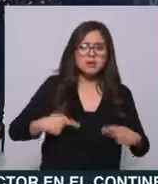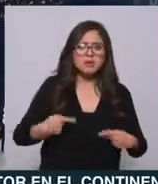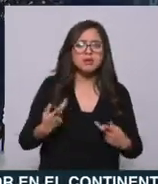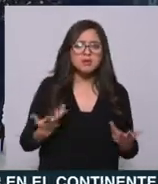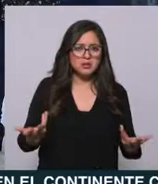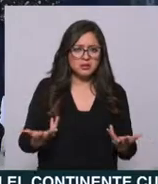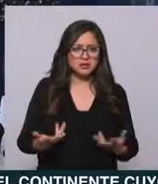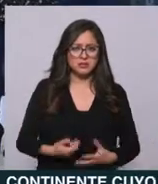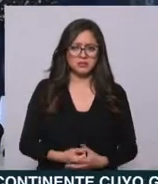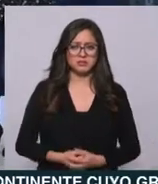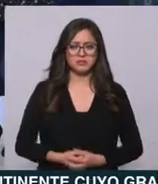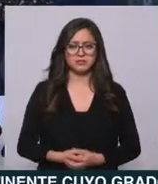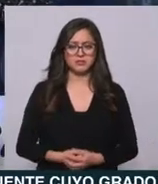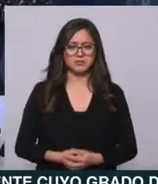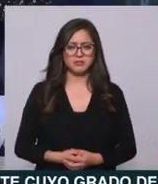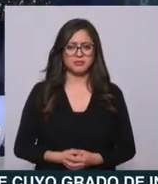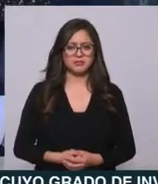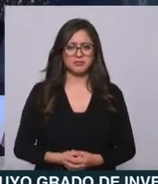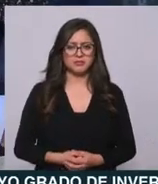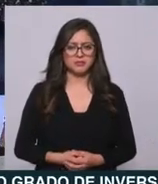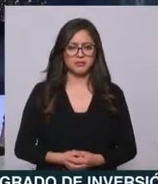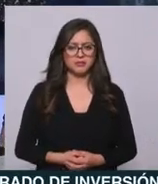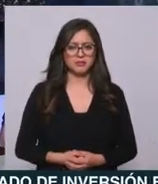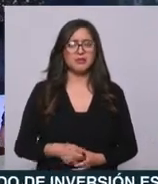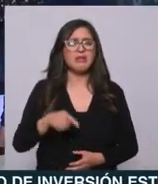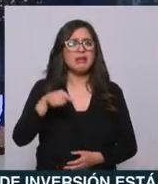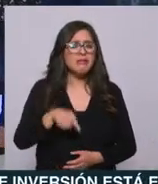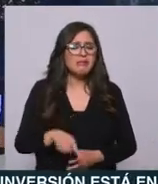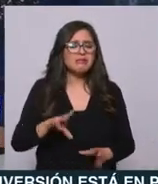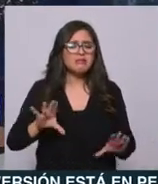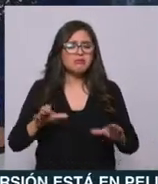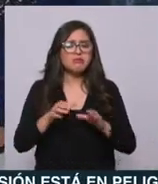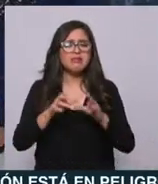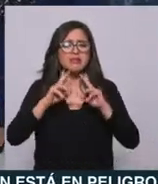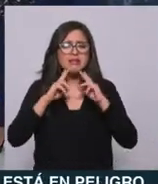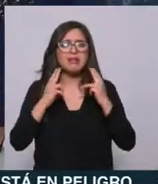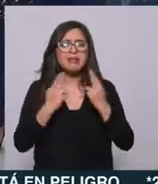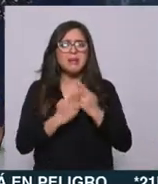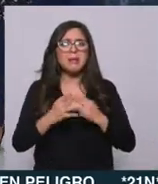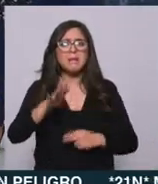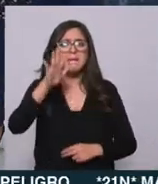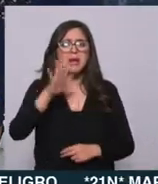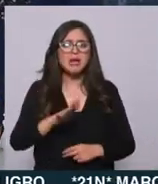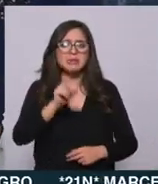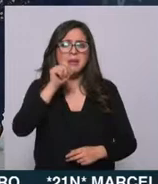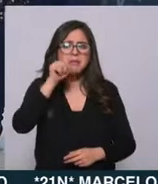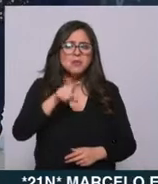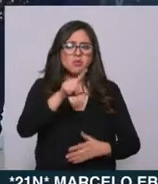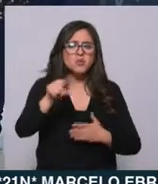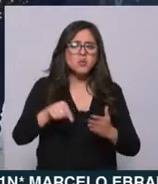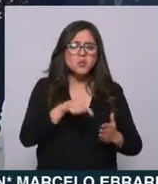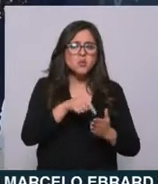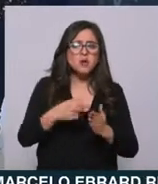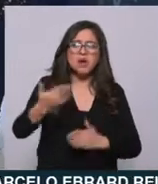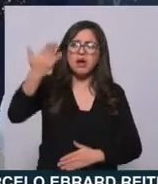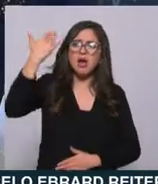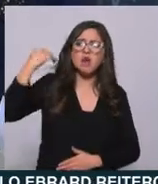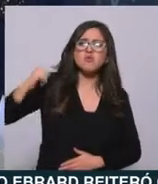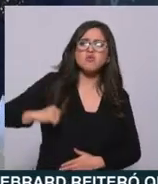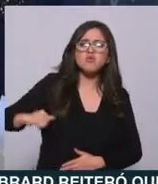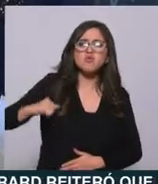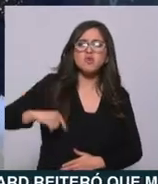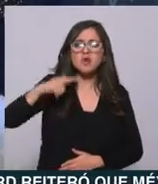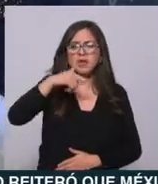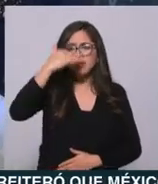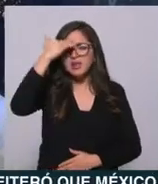festival depende de una cosita. Vamos a hacer que la gente se ambiente en la época y viva lo que era vivir en la época vikinga. ¿Qué época más o